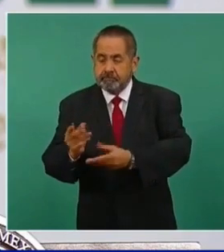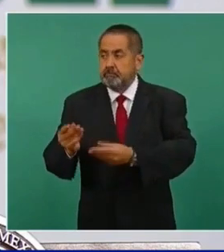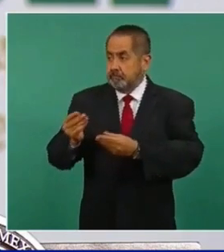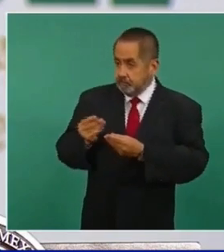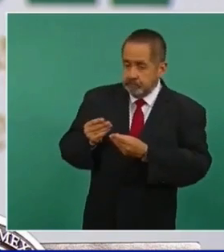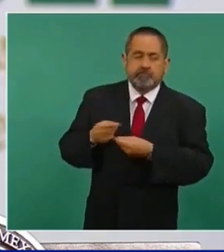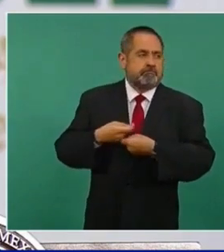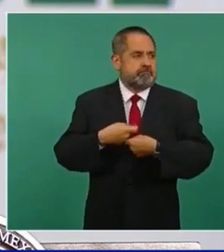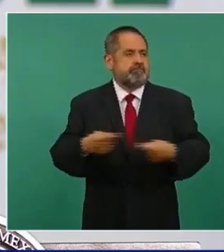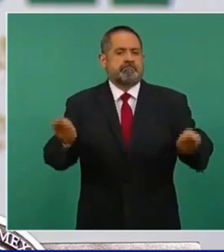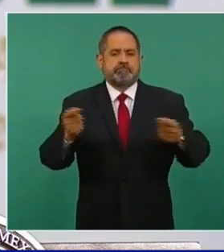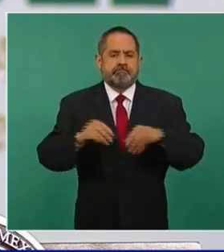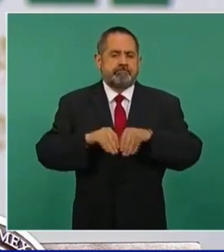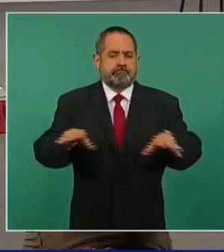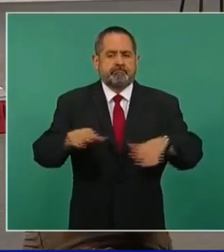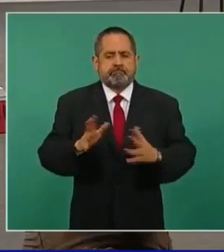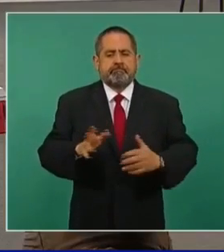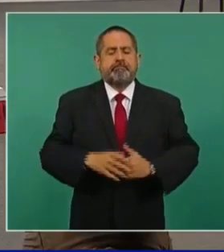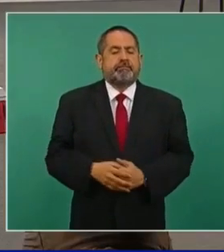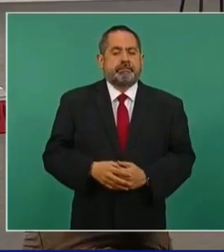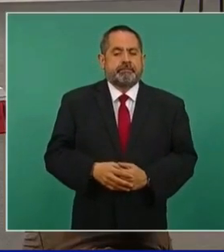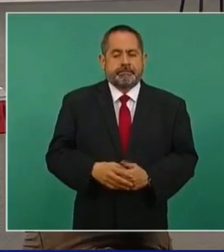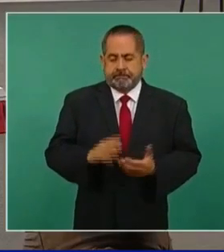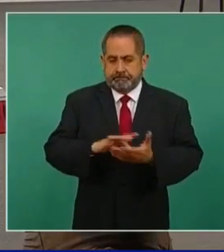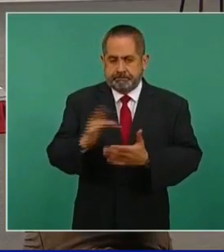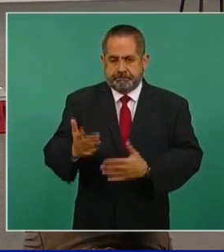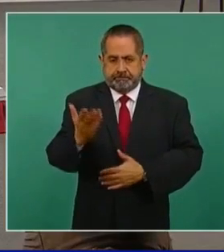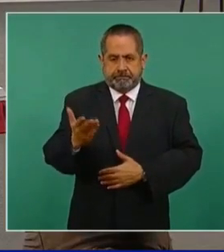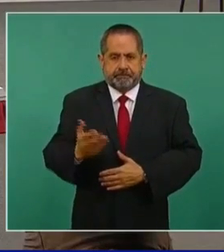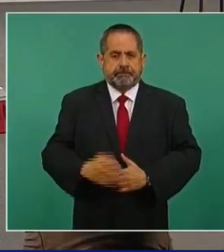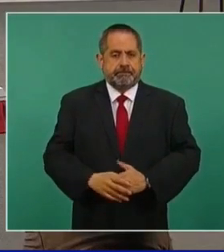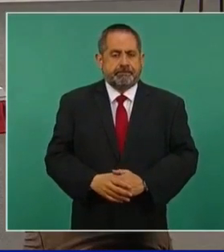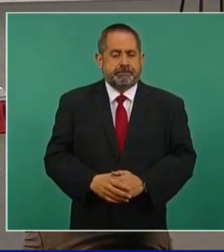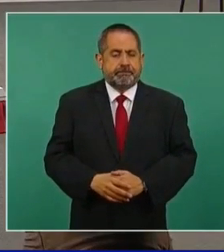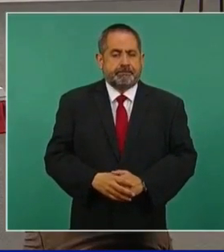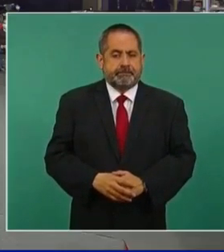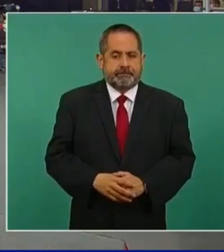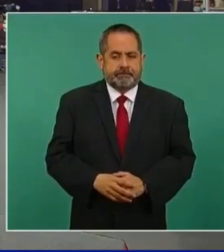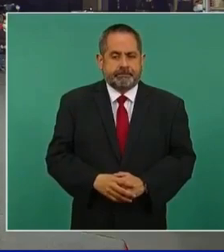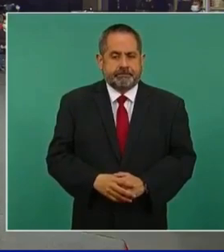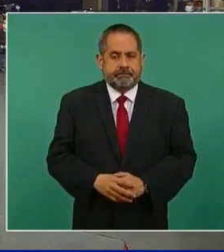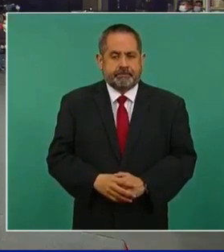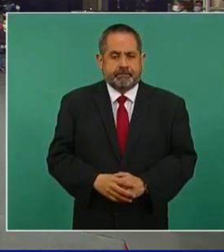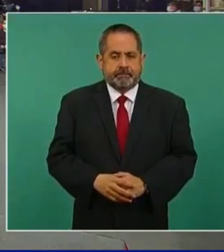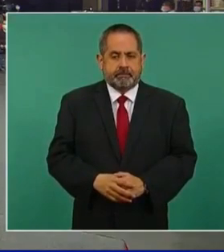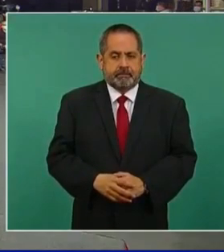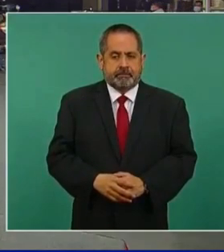Cámara de Diputados. Muchas gracias. Muchas gracias.